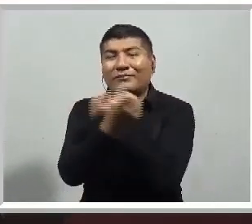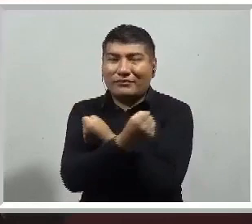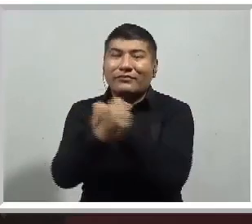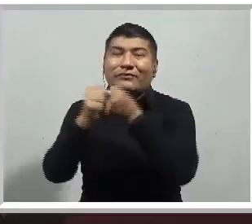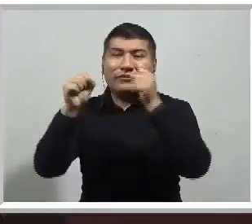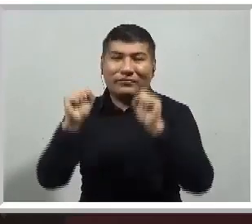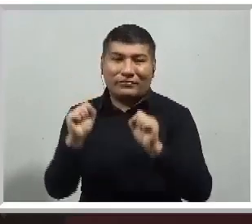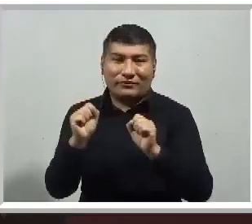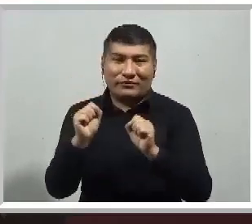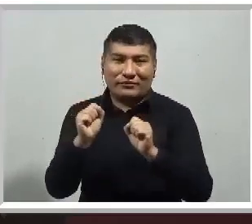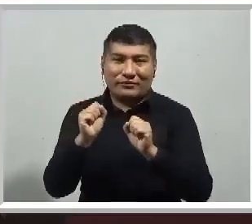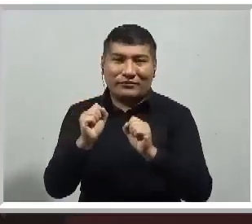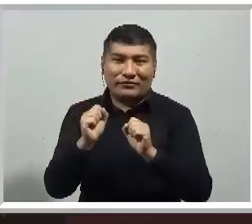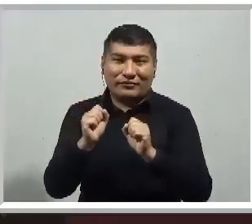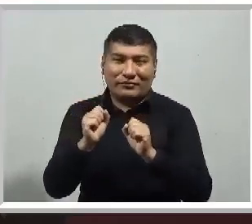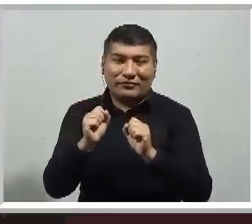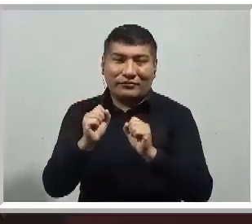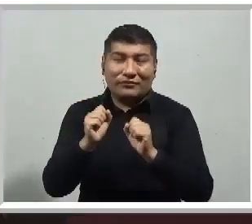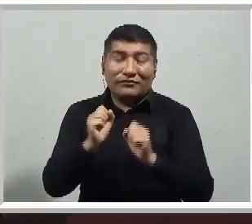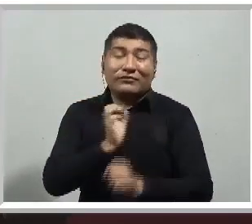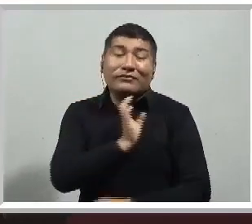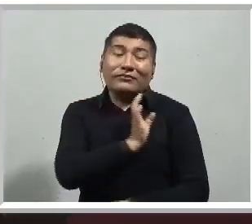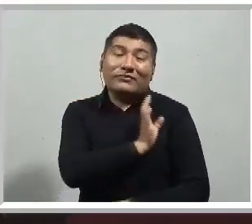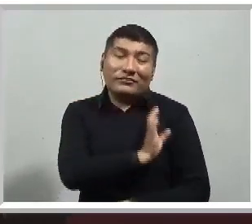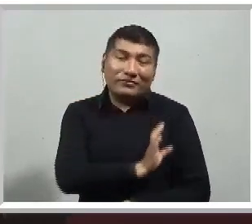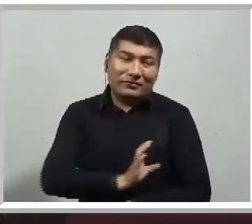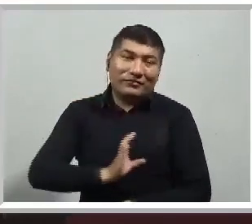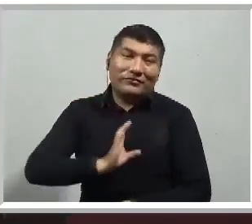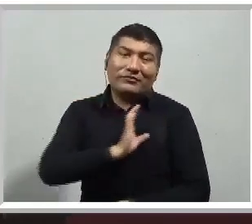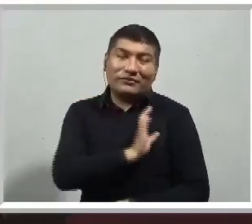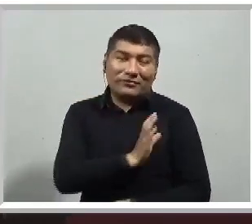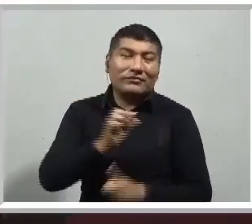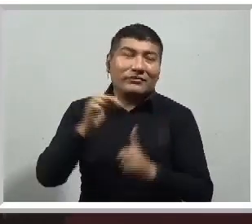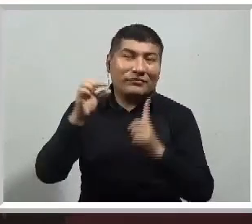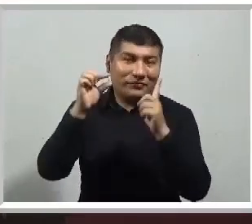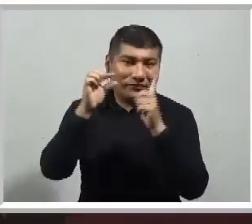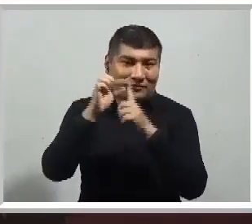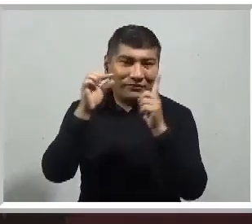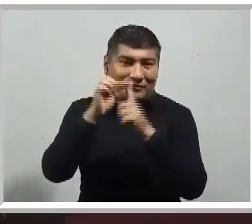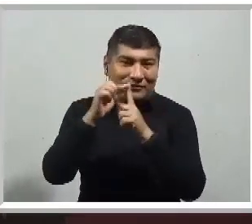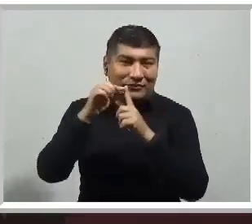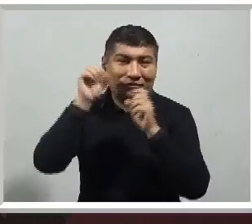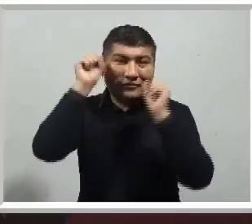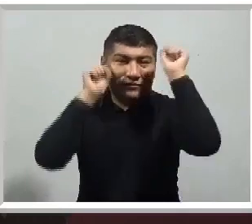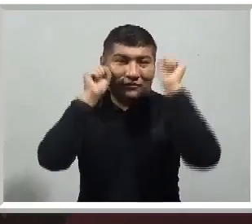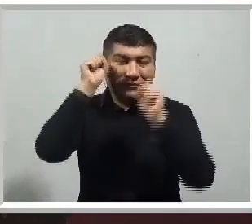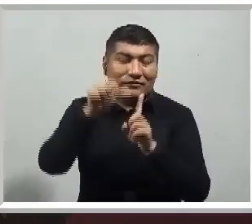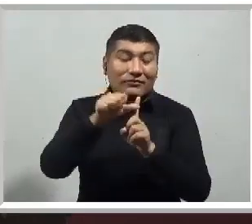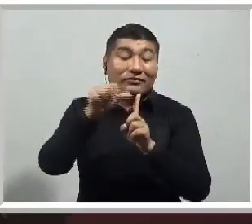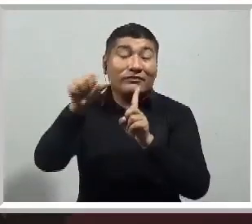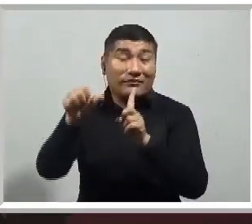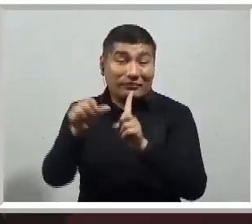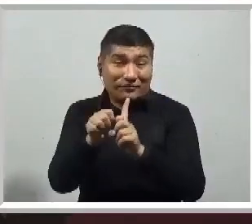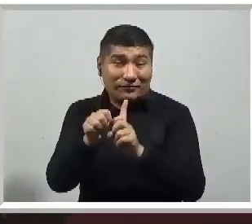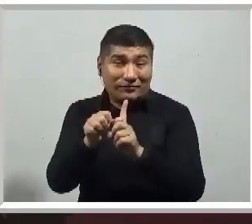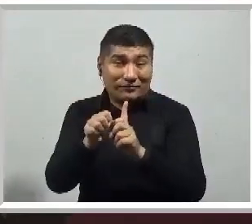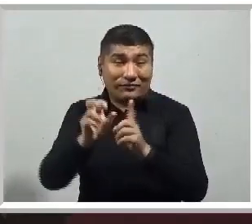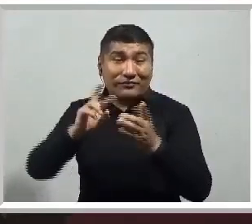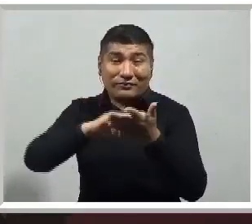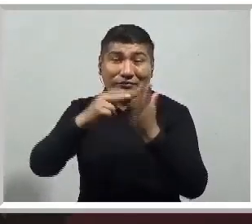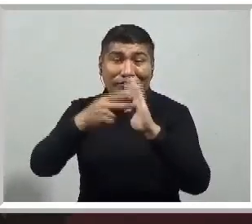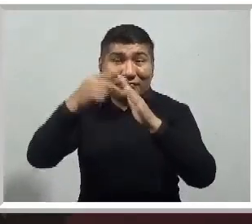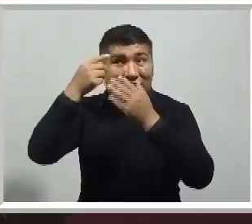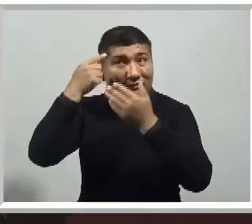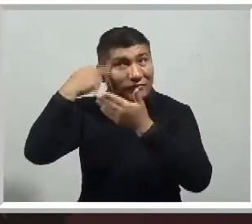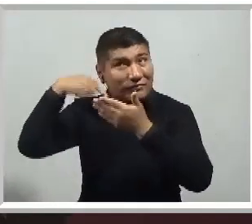Los gestos y las palabras de Simeón y Ana son señal de cumplimiento de